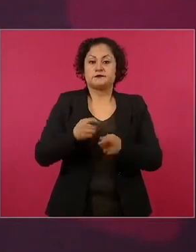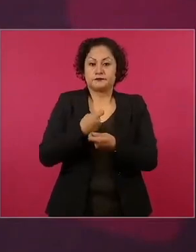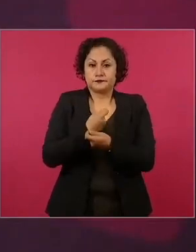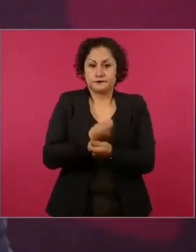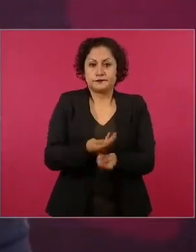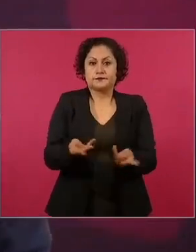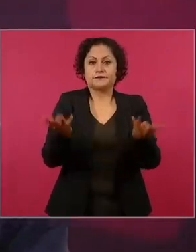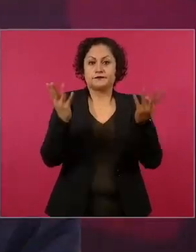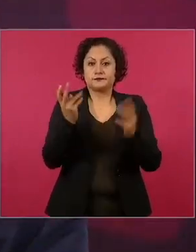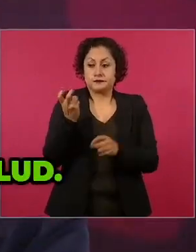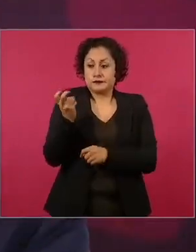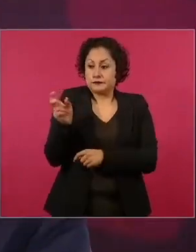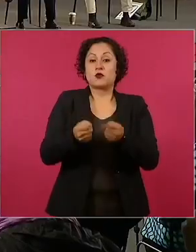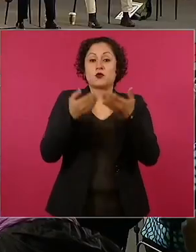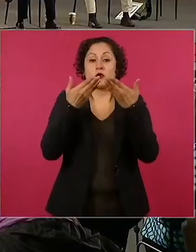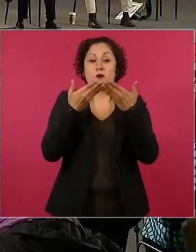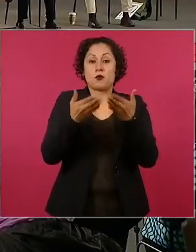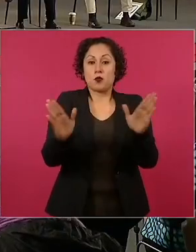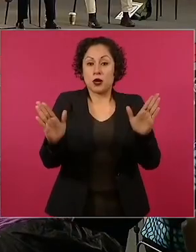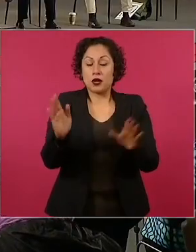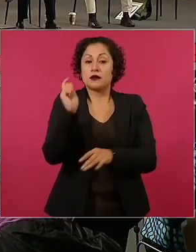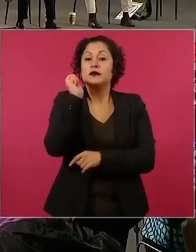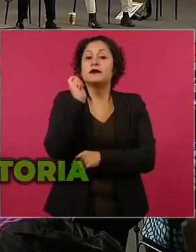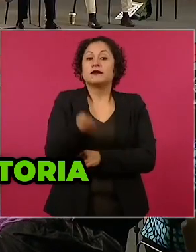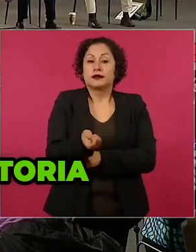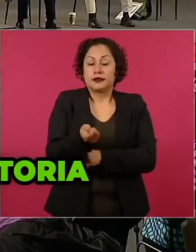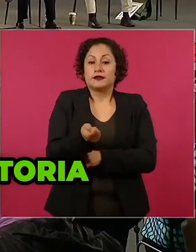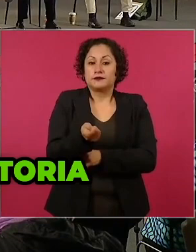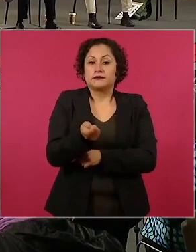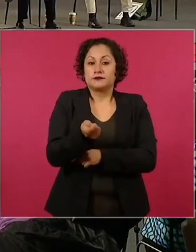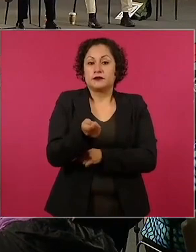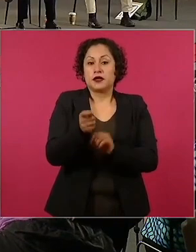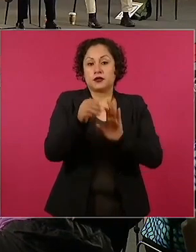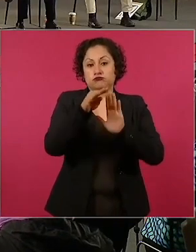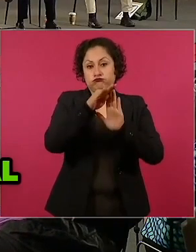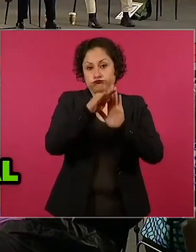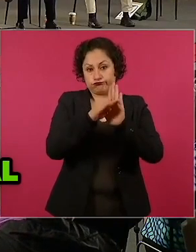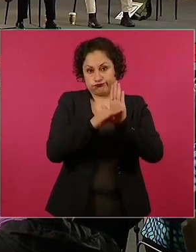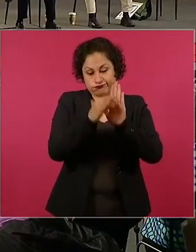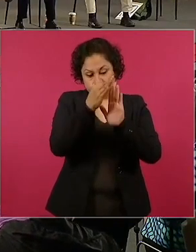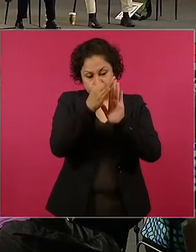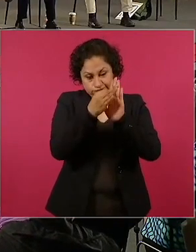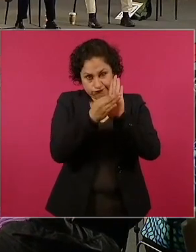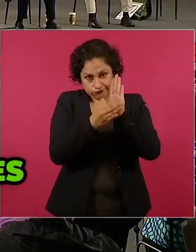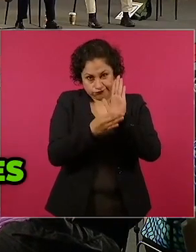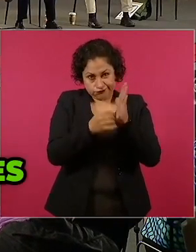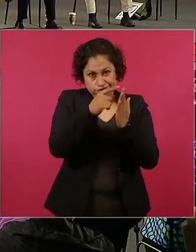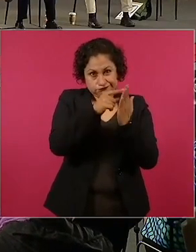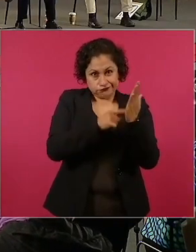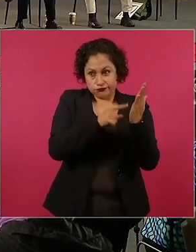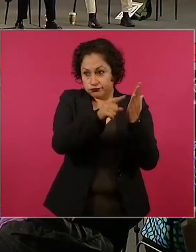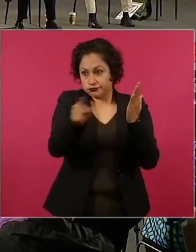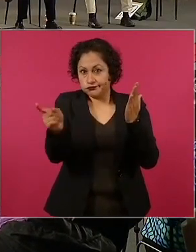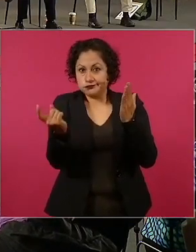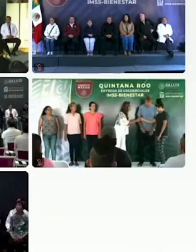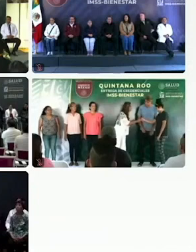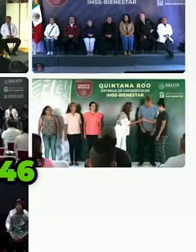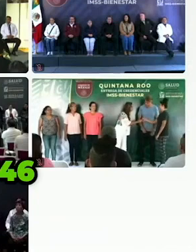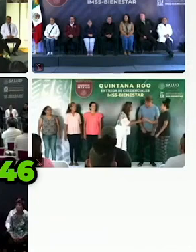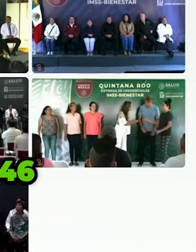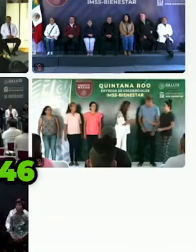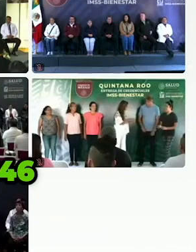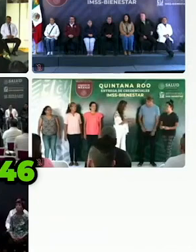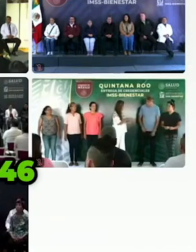y acceder a servicios de salud. Además, se lanzó una nueva convocatoria para contratar personal de enfermería en unidades del IMSS Bienestar